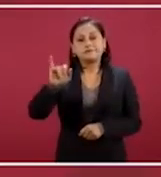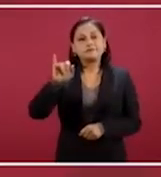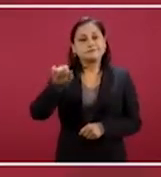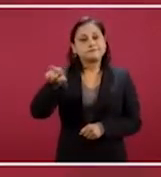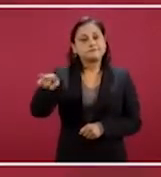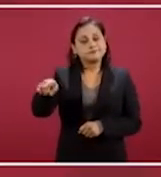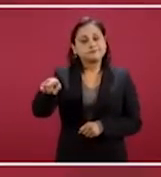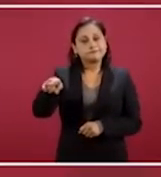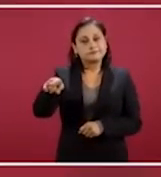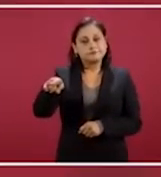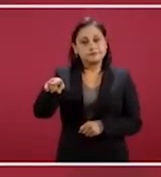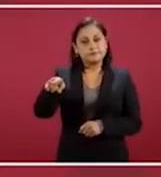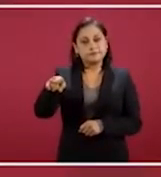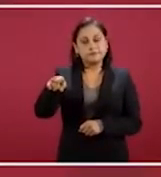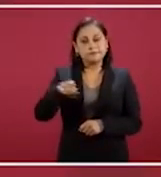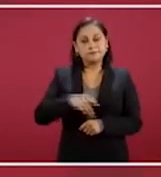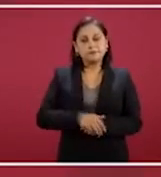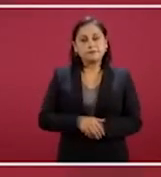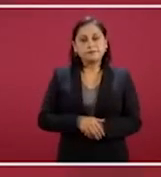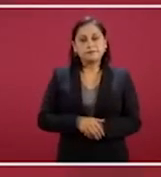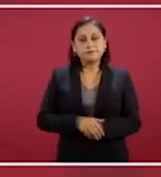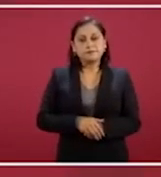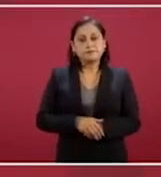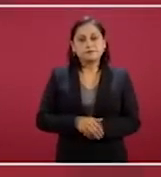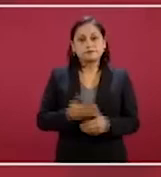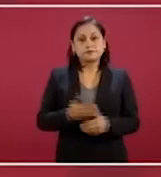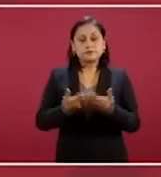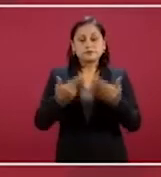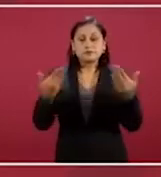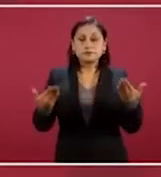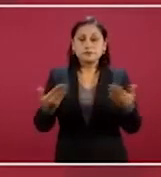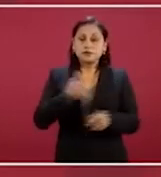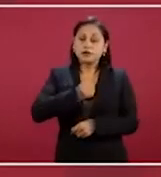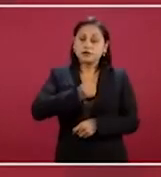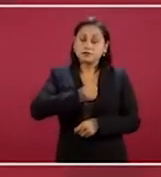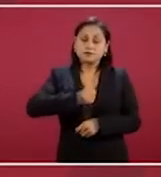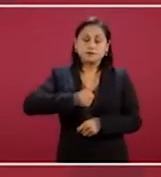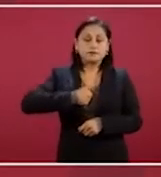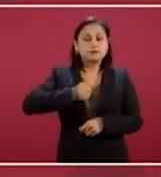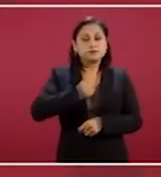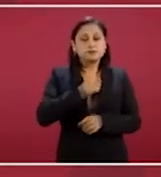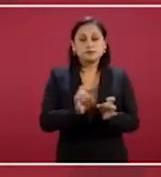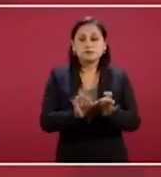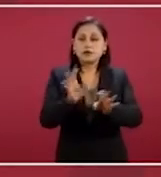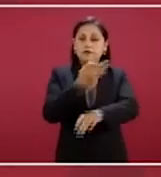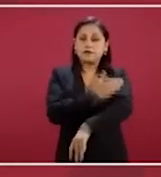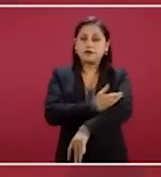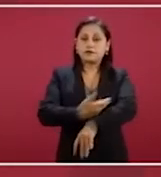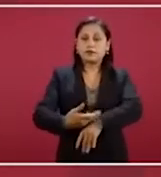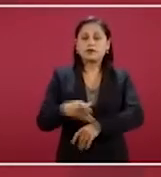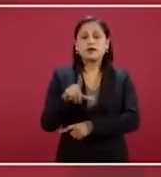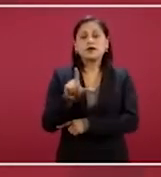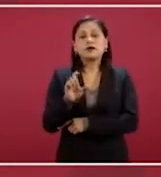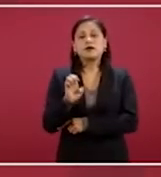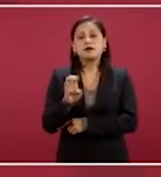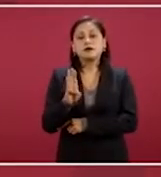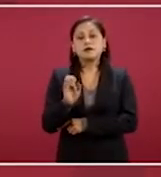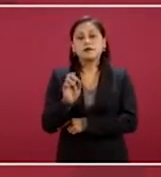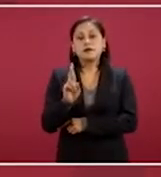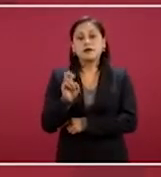ahora esta lamentable tragedia de la familia lebarón este